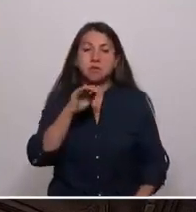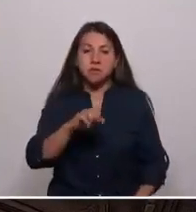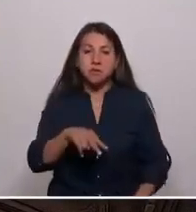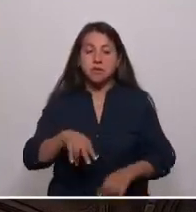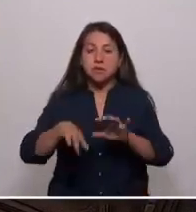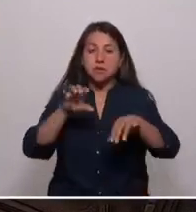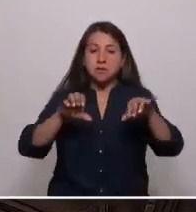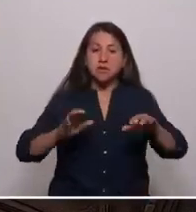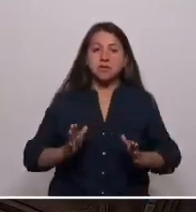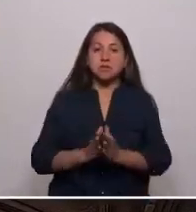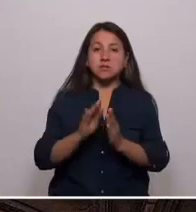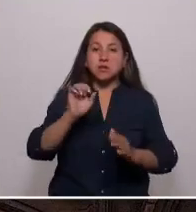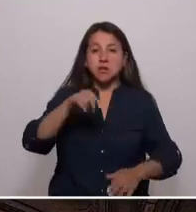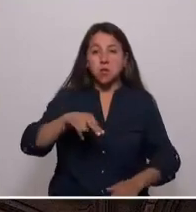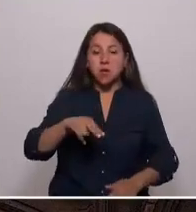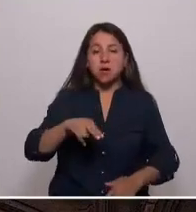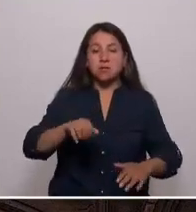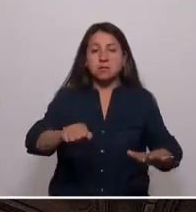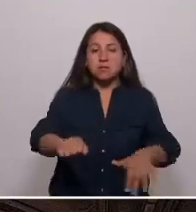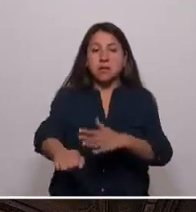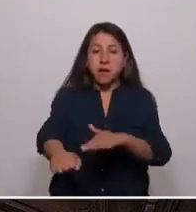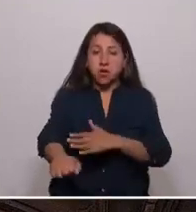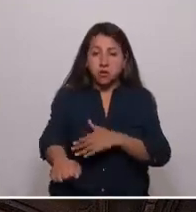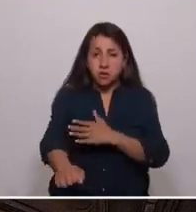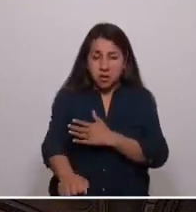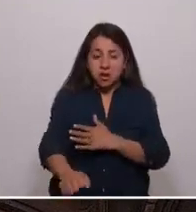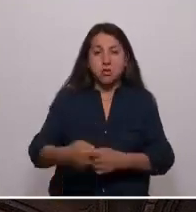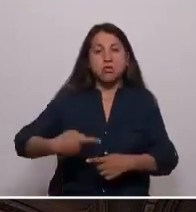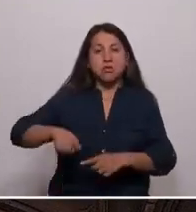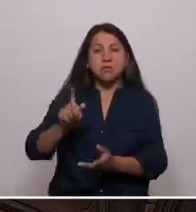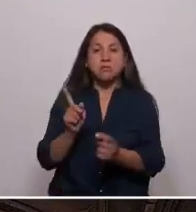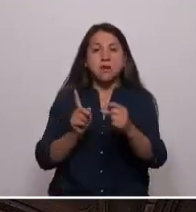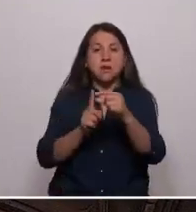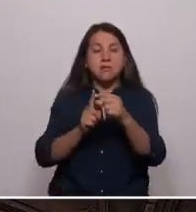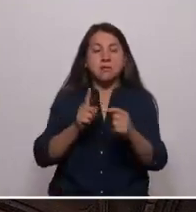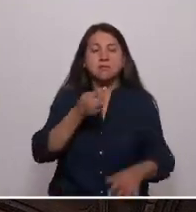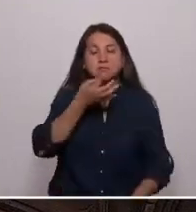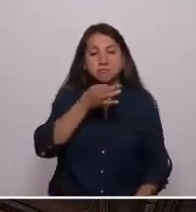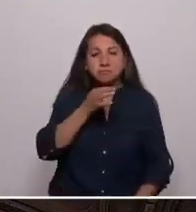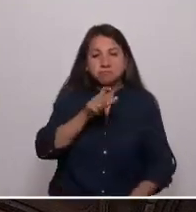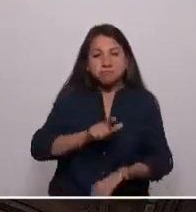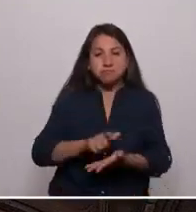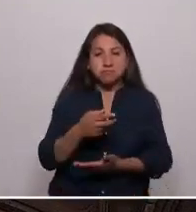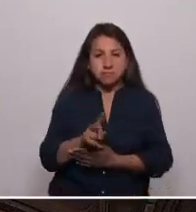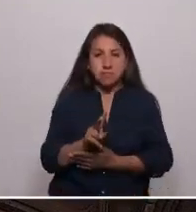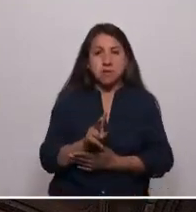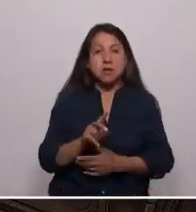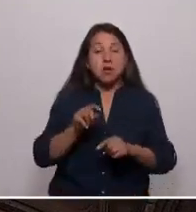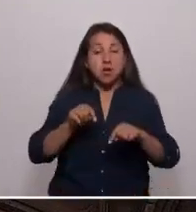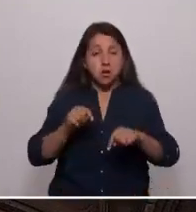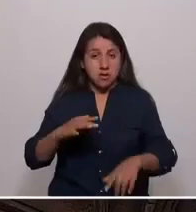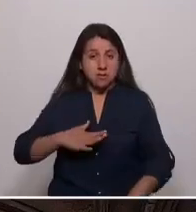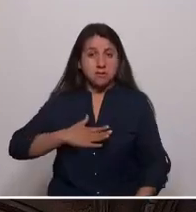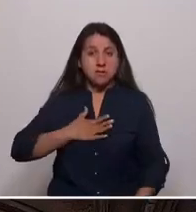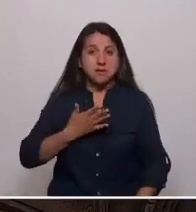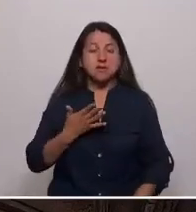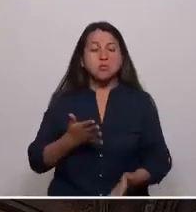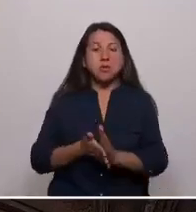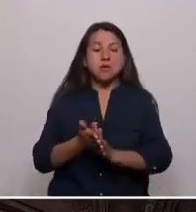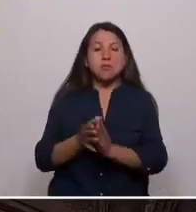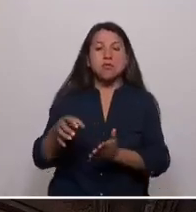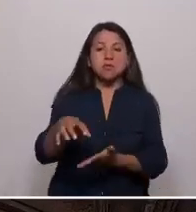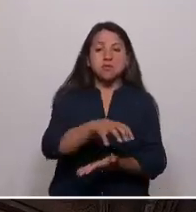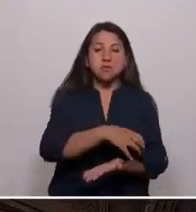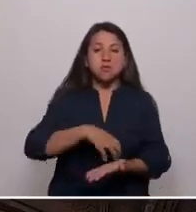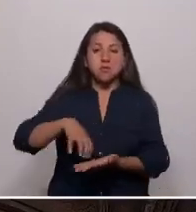San Juan de la Costa. Huenuleufu, el río sagrado en torno a la cual se asientan hoy ciudades como Río Bueno y La